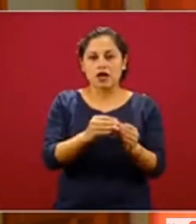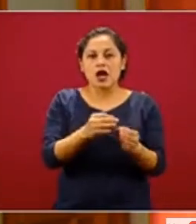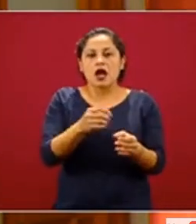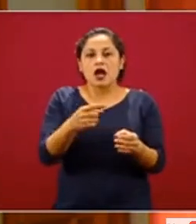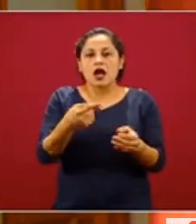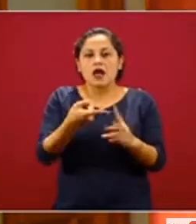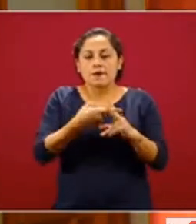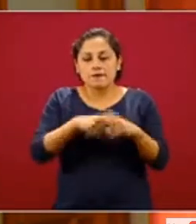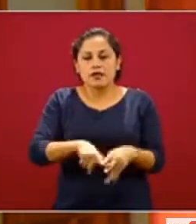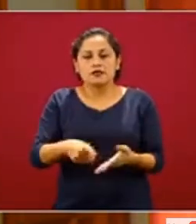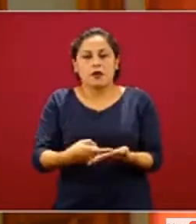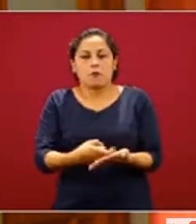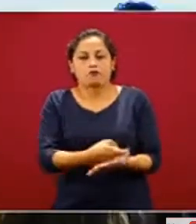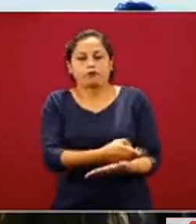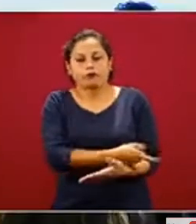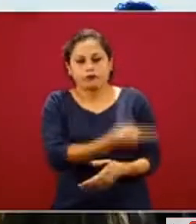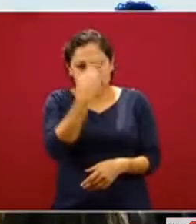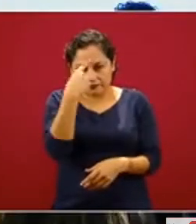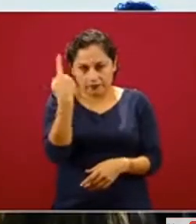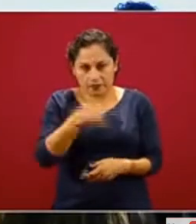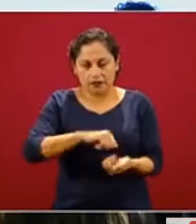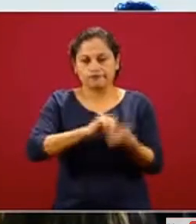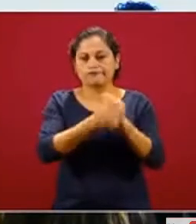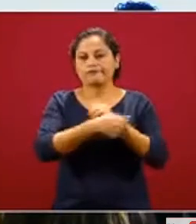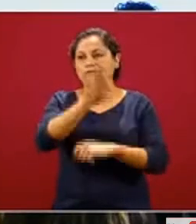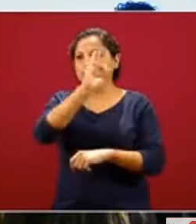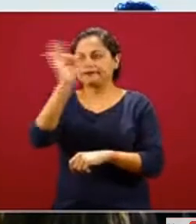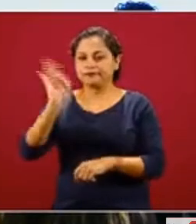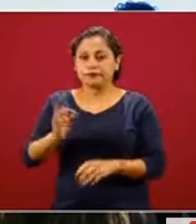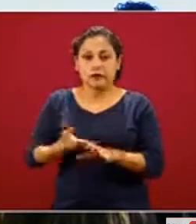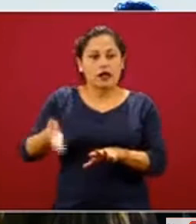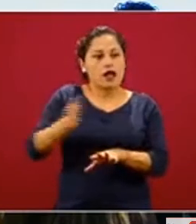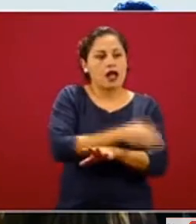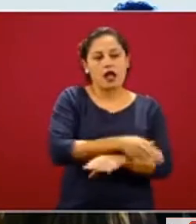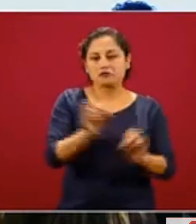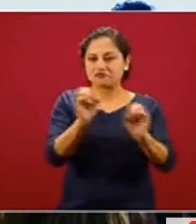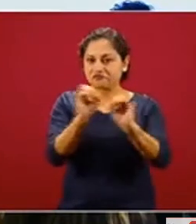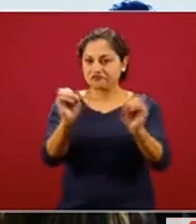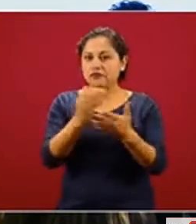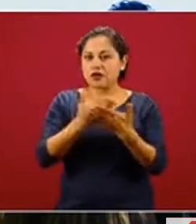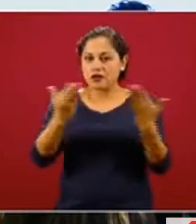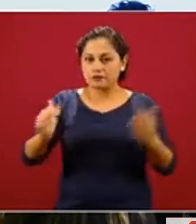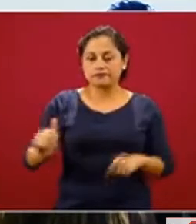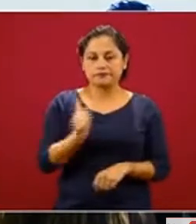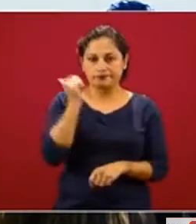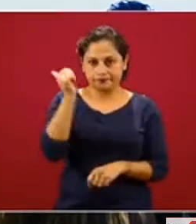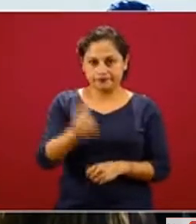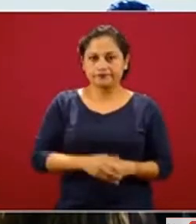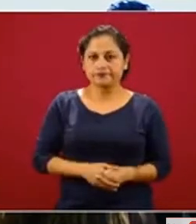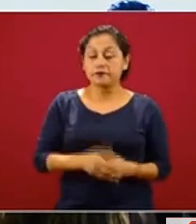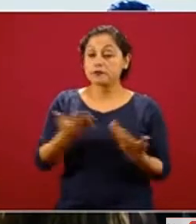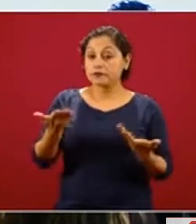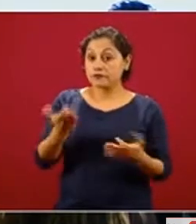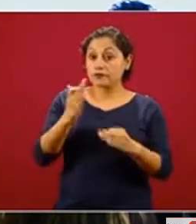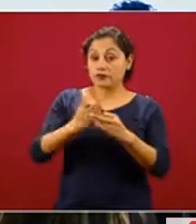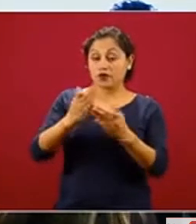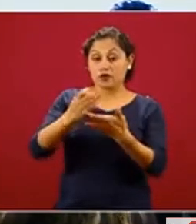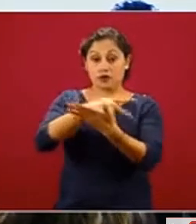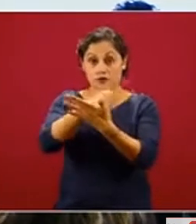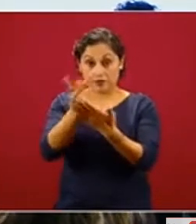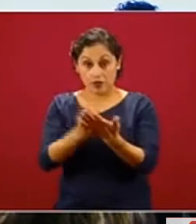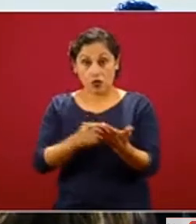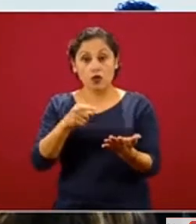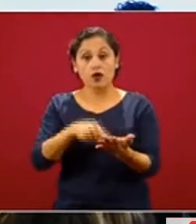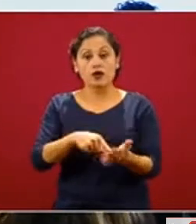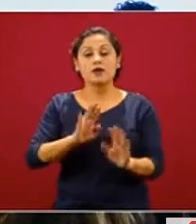sana distancia no se realizó. ¿Me pasas la siguiente, por favor? Entonces, lo que se hizo por parte del programa que dirigimos